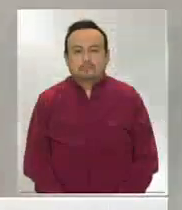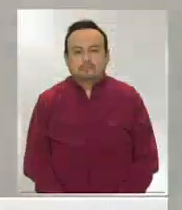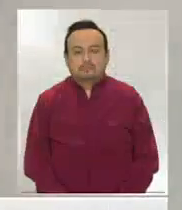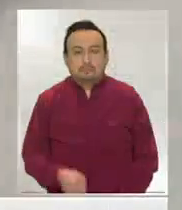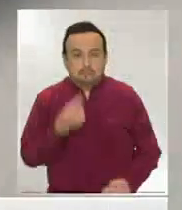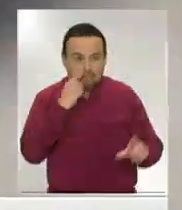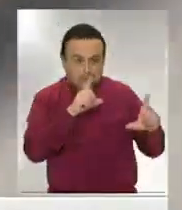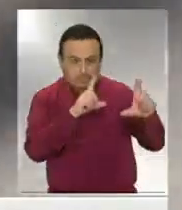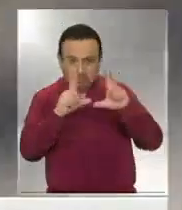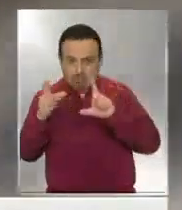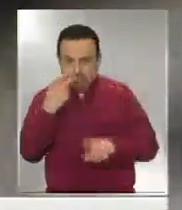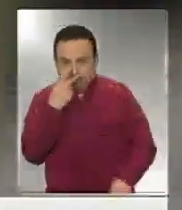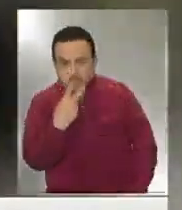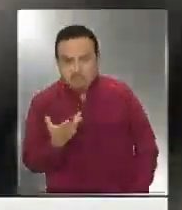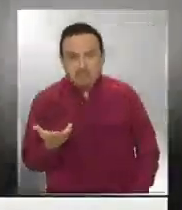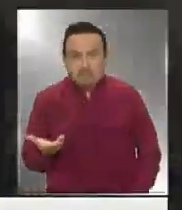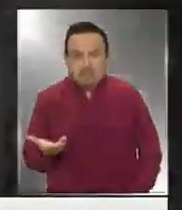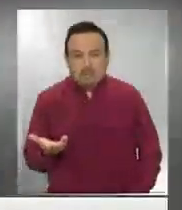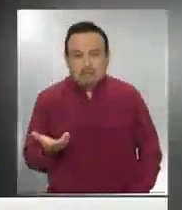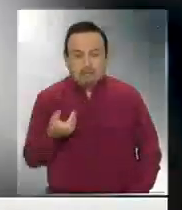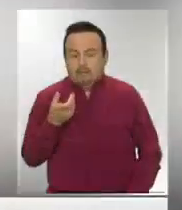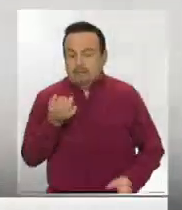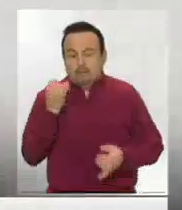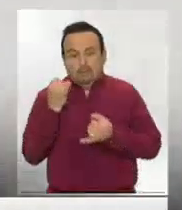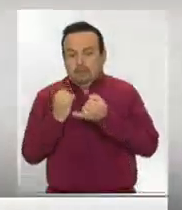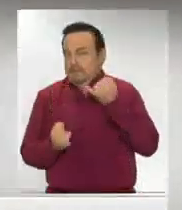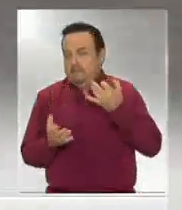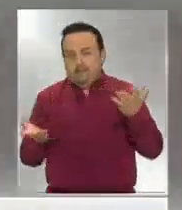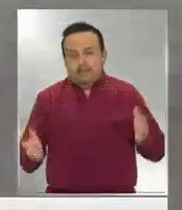Miren, ya lo señores, esto es el final.